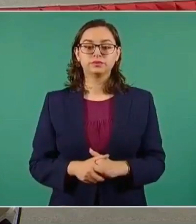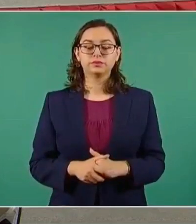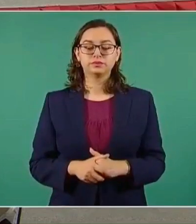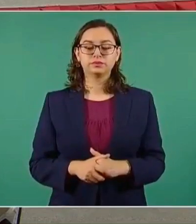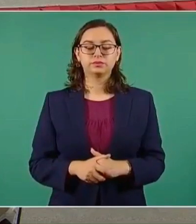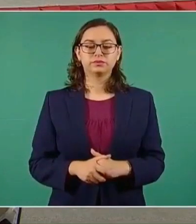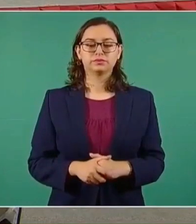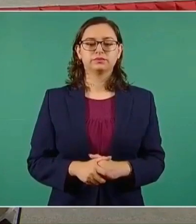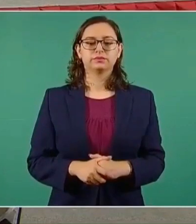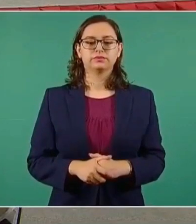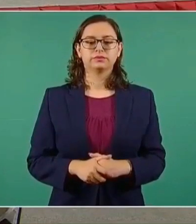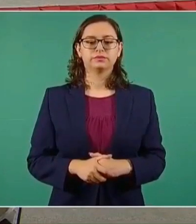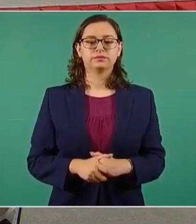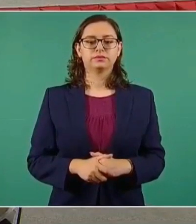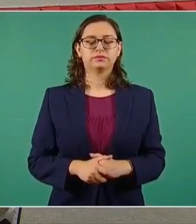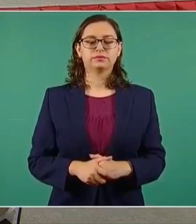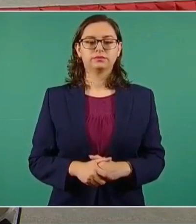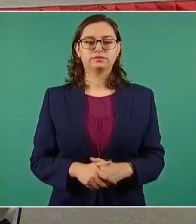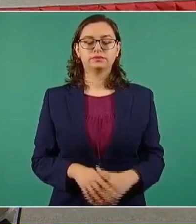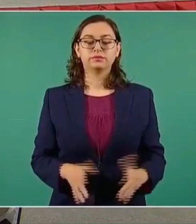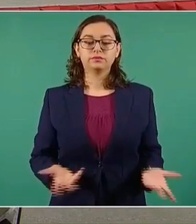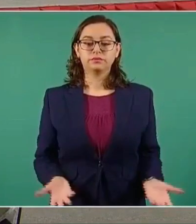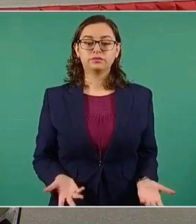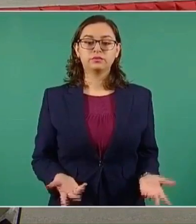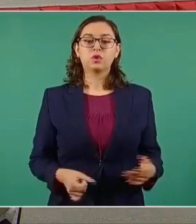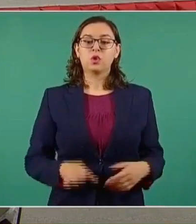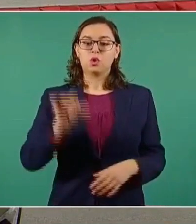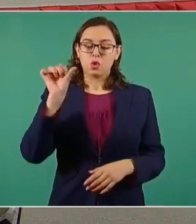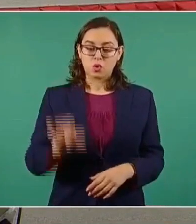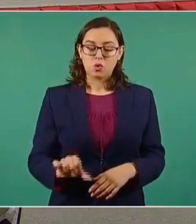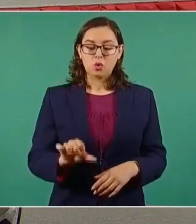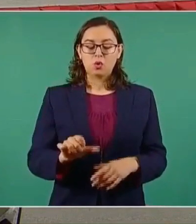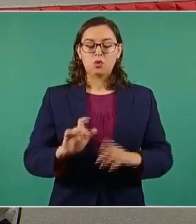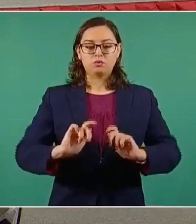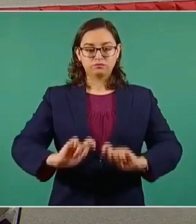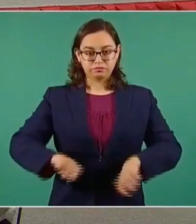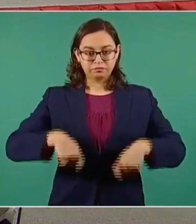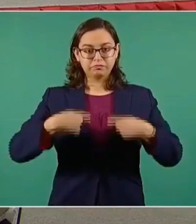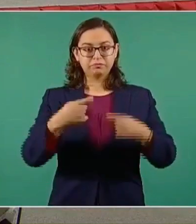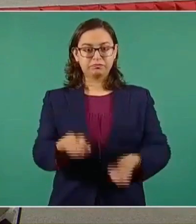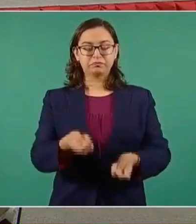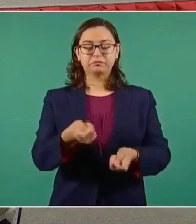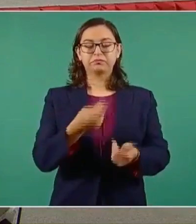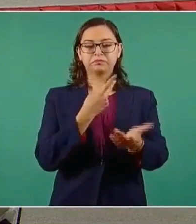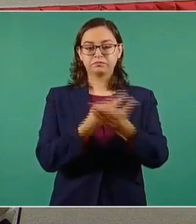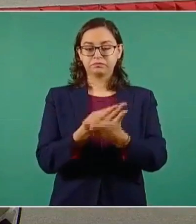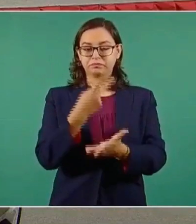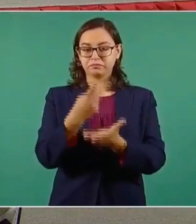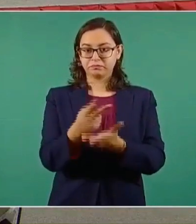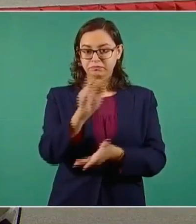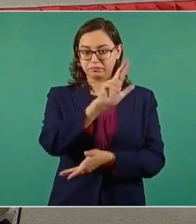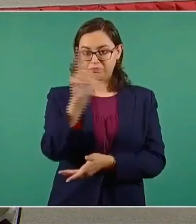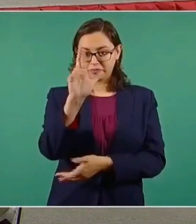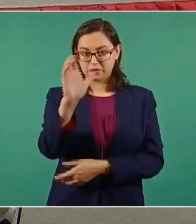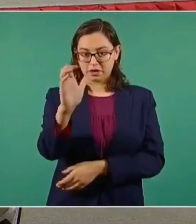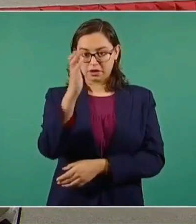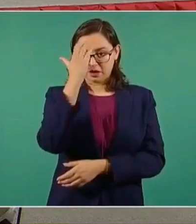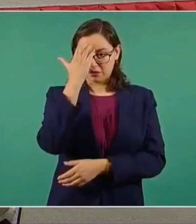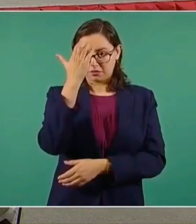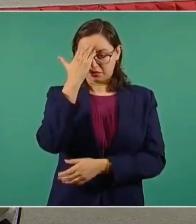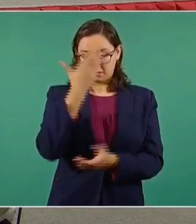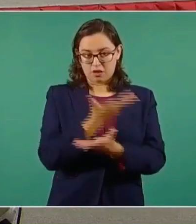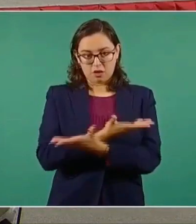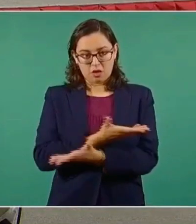Hoy damos, como señalé, el banderazo de salida de la última fase de entrega de condecoraciones a